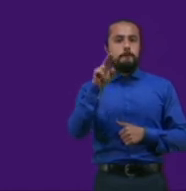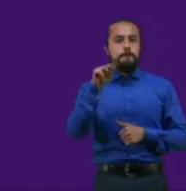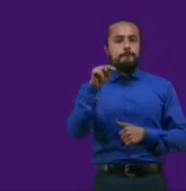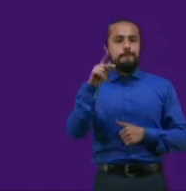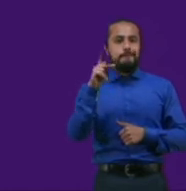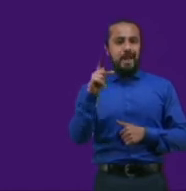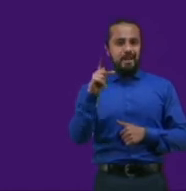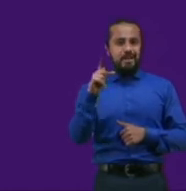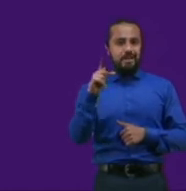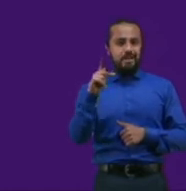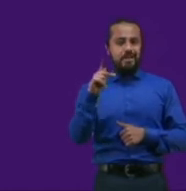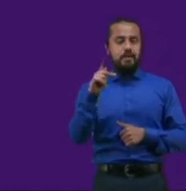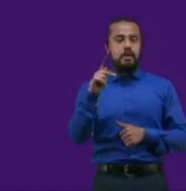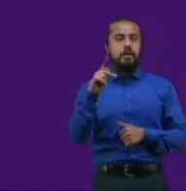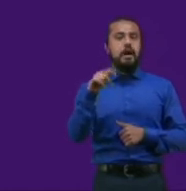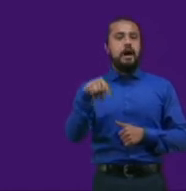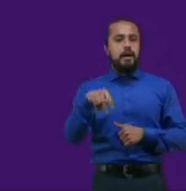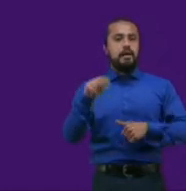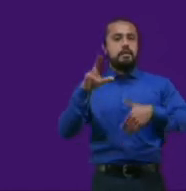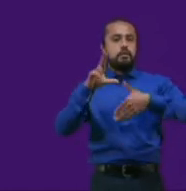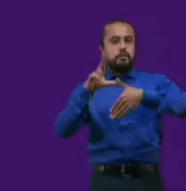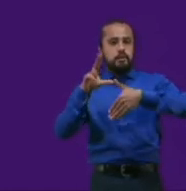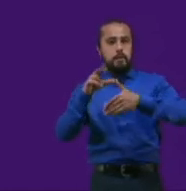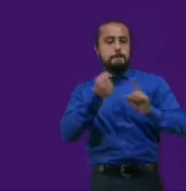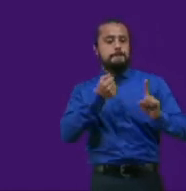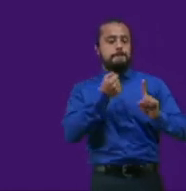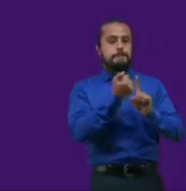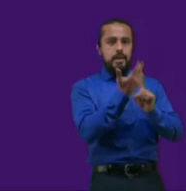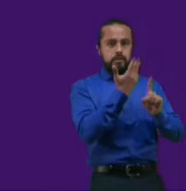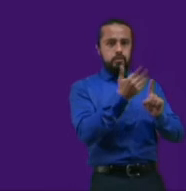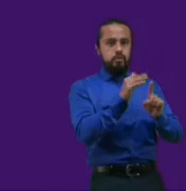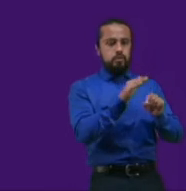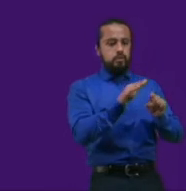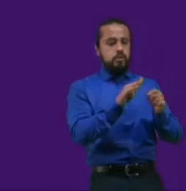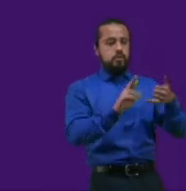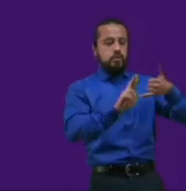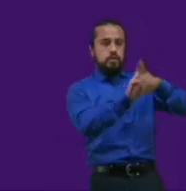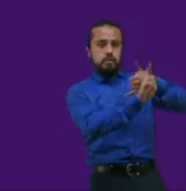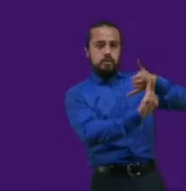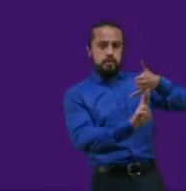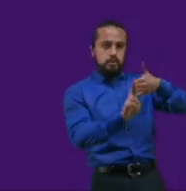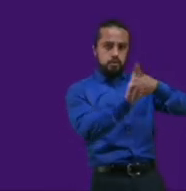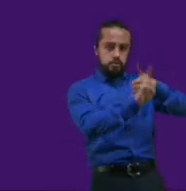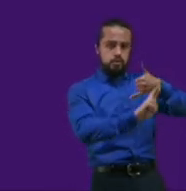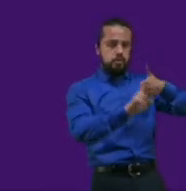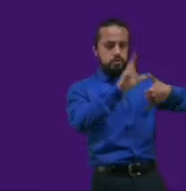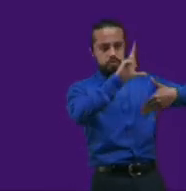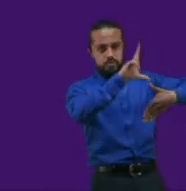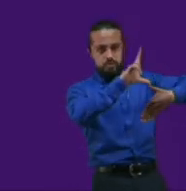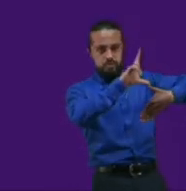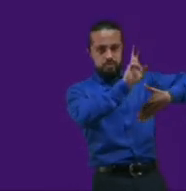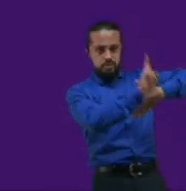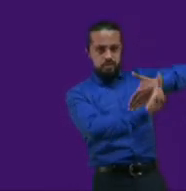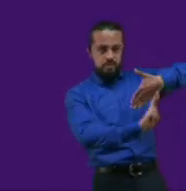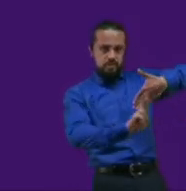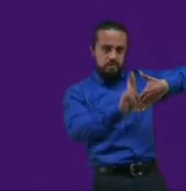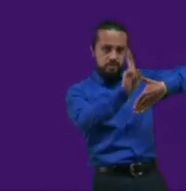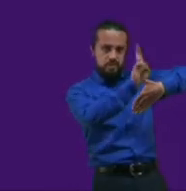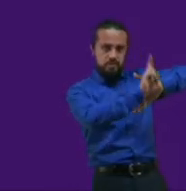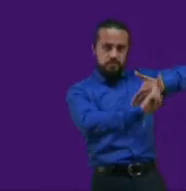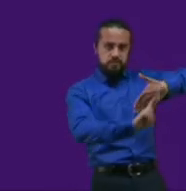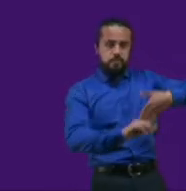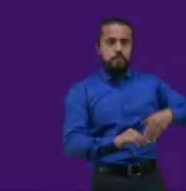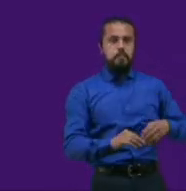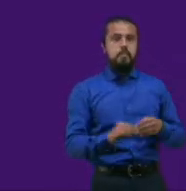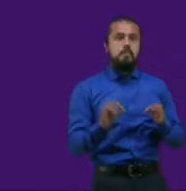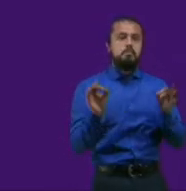tal de la región, pero usualmente los fondos de Venture Capital son, mira, yo hago el Seed Round, o yo hago Seed